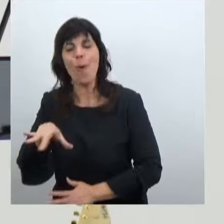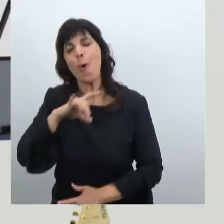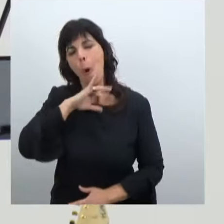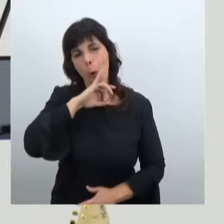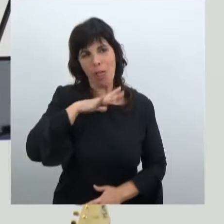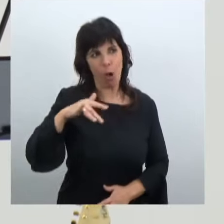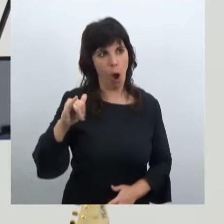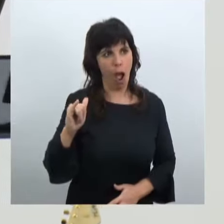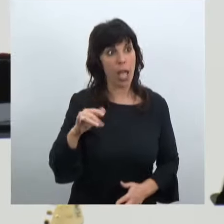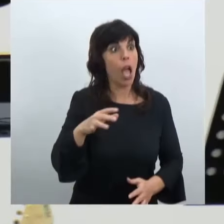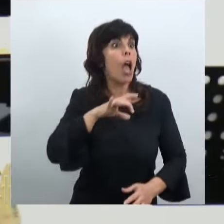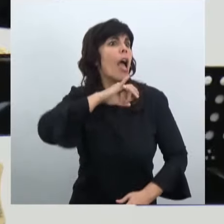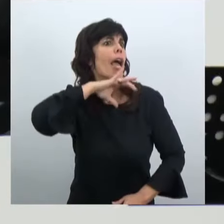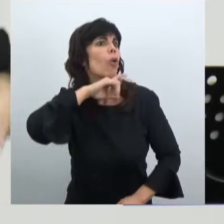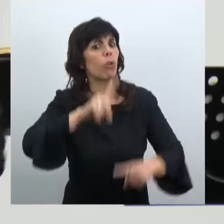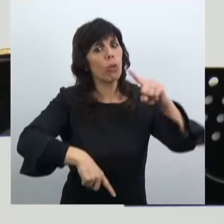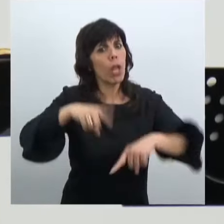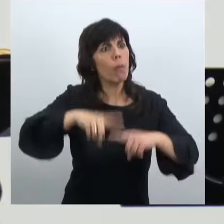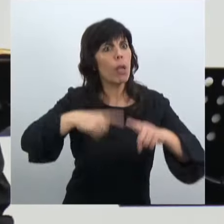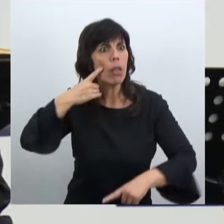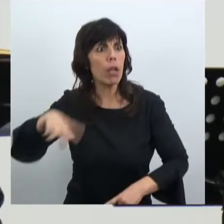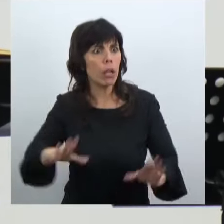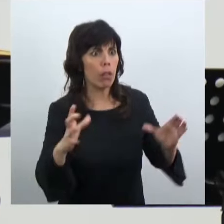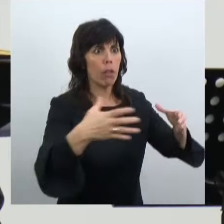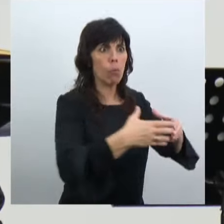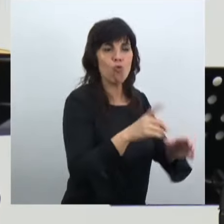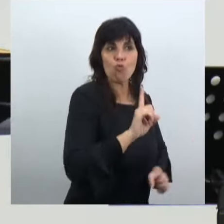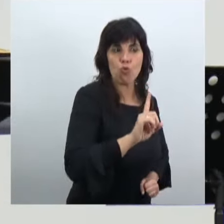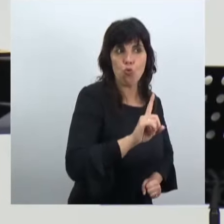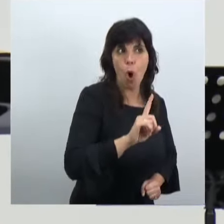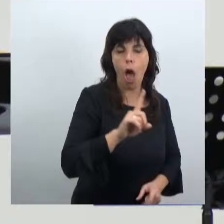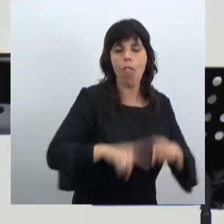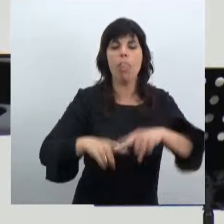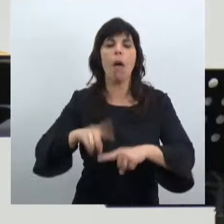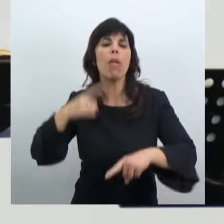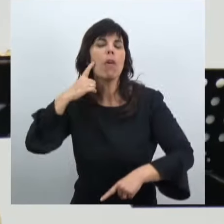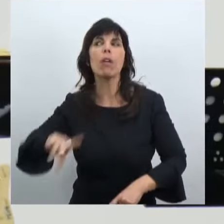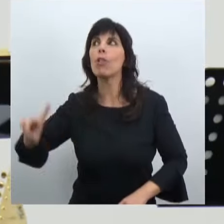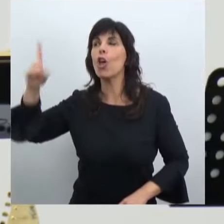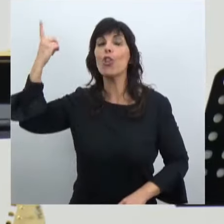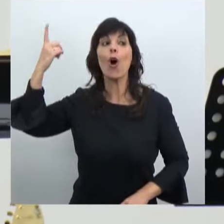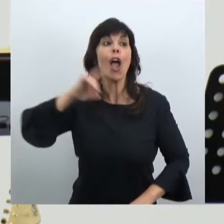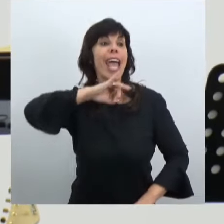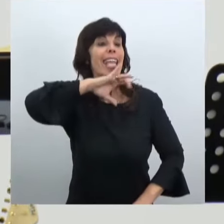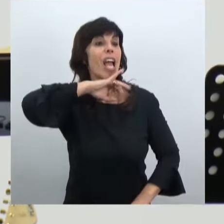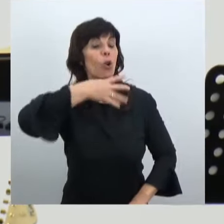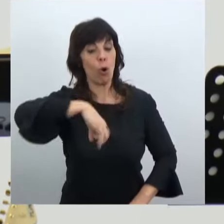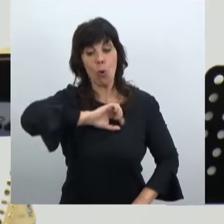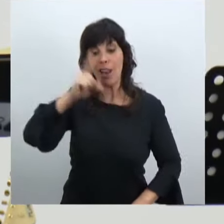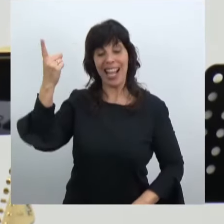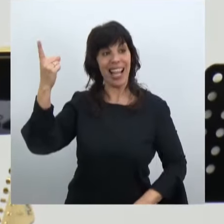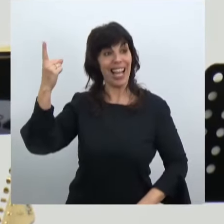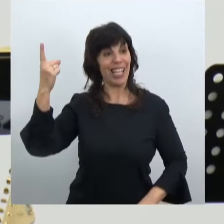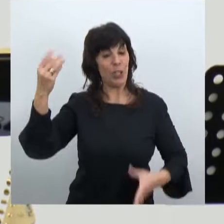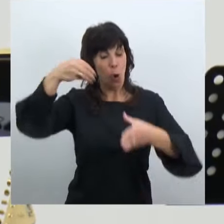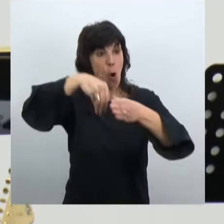Gozo no depende del mundo, sino solo de Dios. Y el gozo en el Señor,